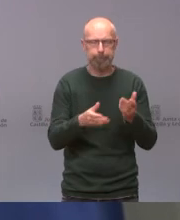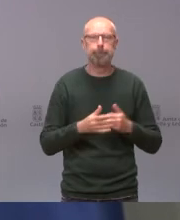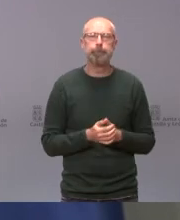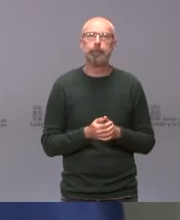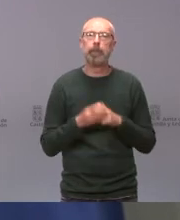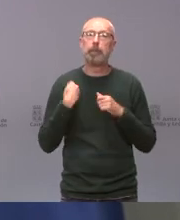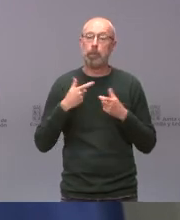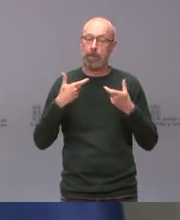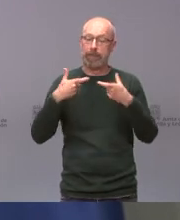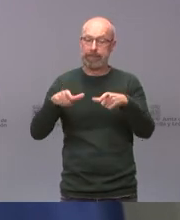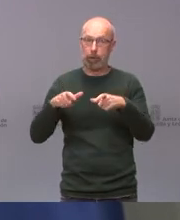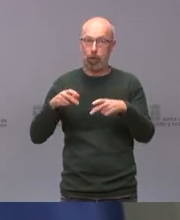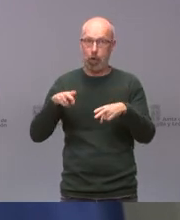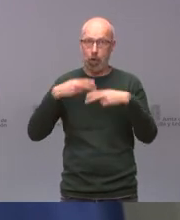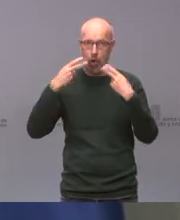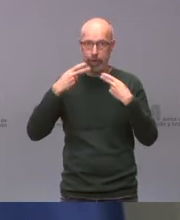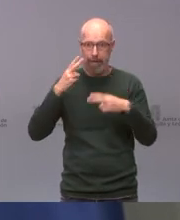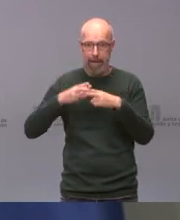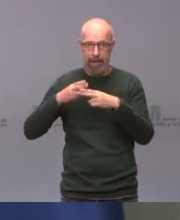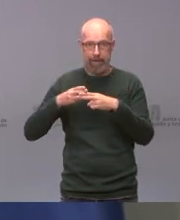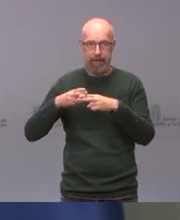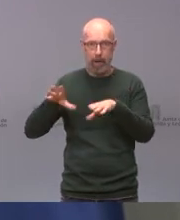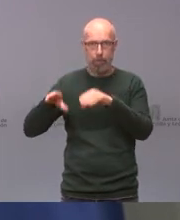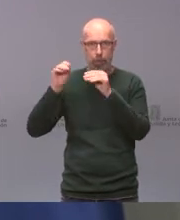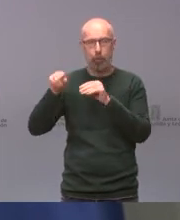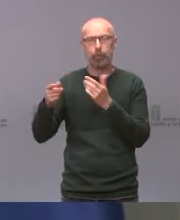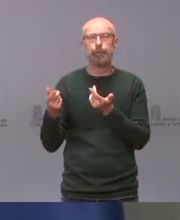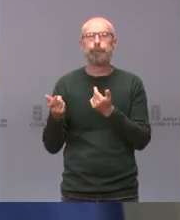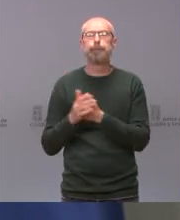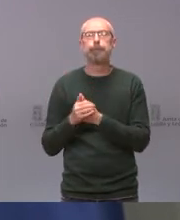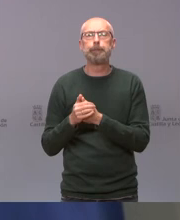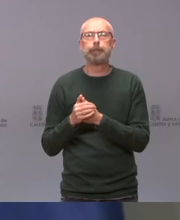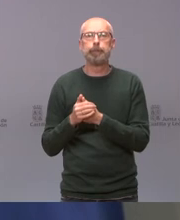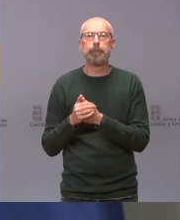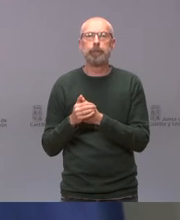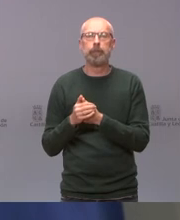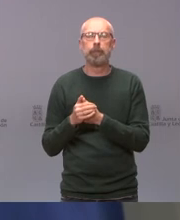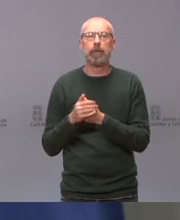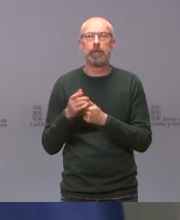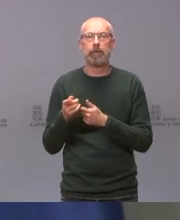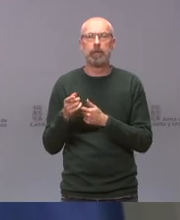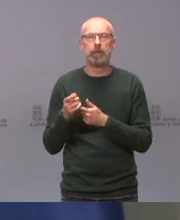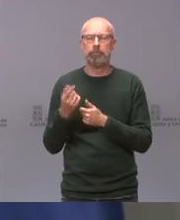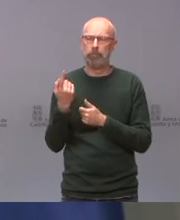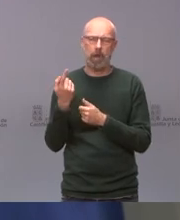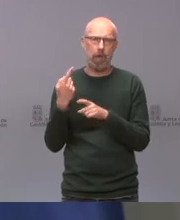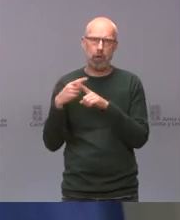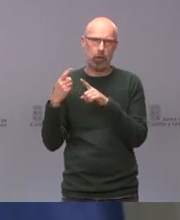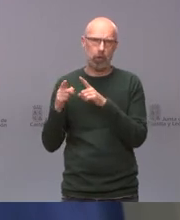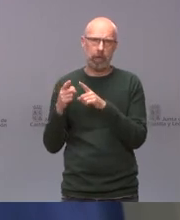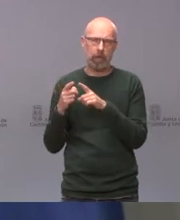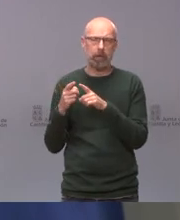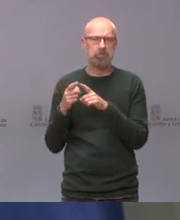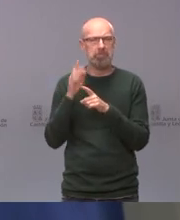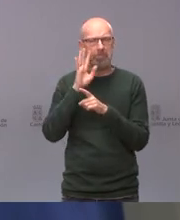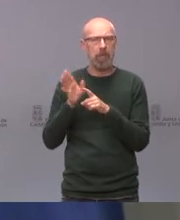de la hostelería en Burgos, que es una gráfica sobre la incidencia y las medidas, que me ha parecido una medida excepcional, es